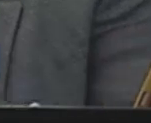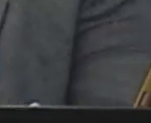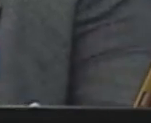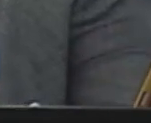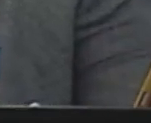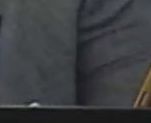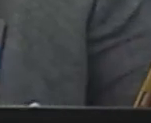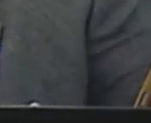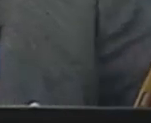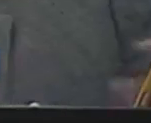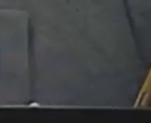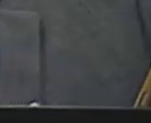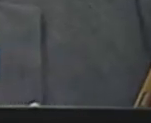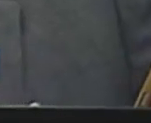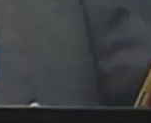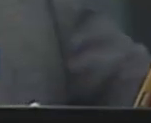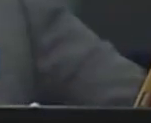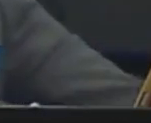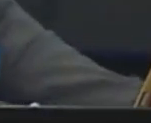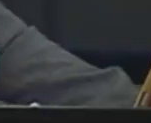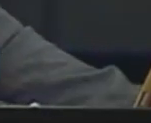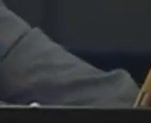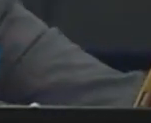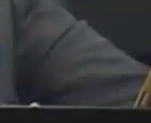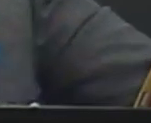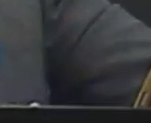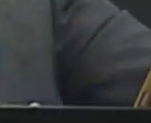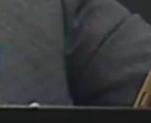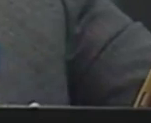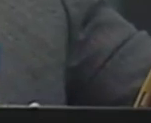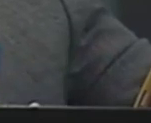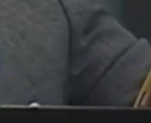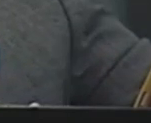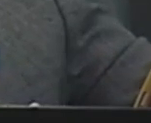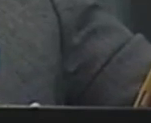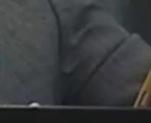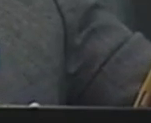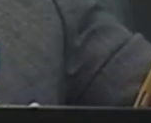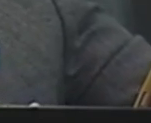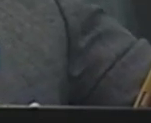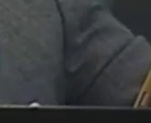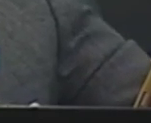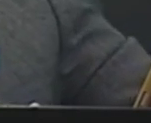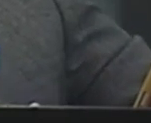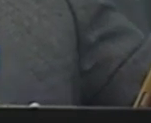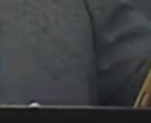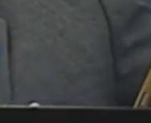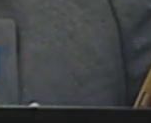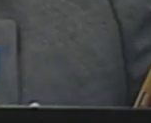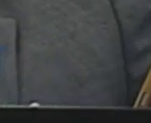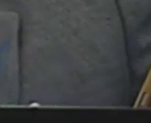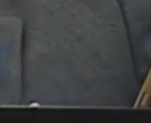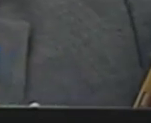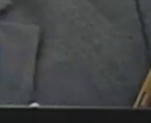estoy plenamente consciente que la situación que viven algunos transportistas, no todos, algunos